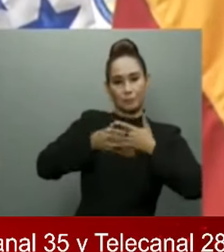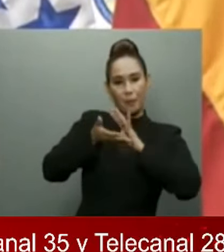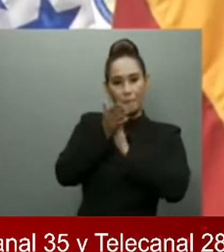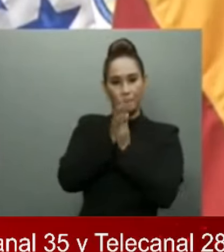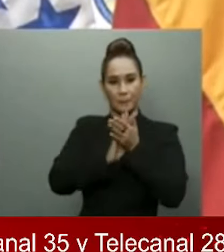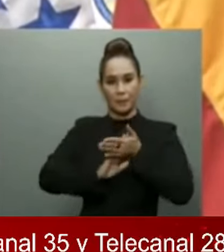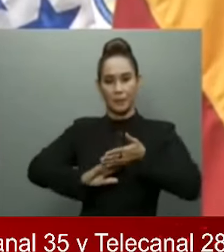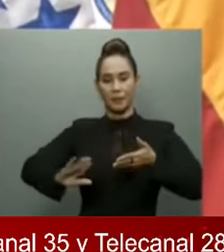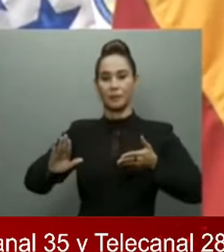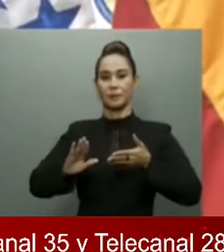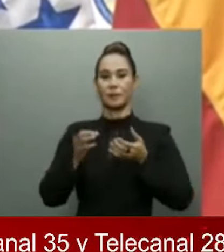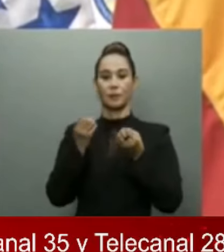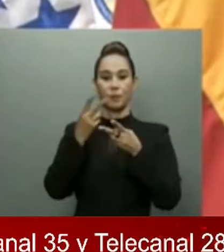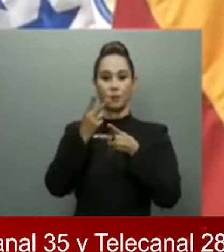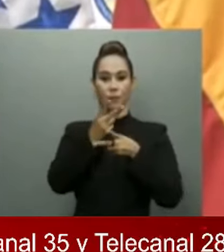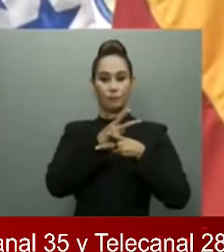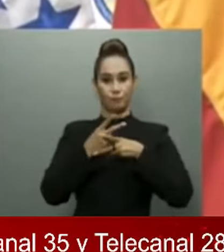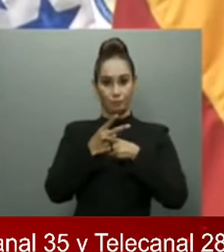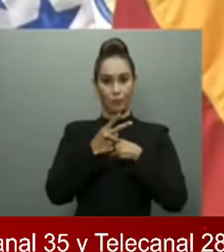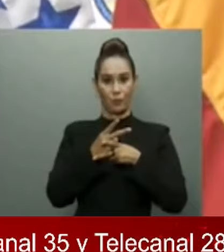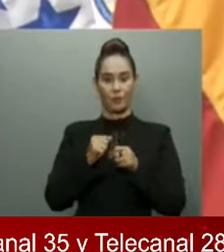la seguridad ciudadana.